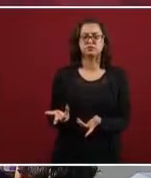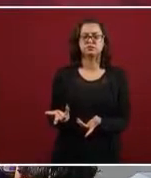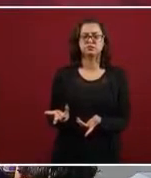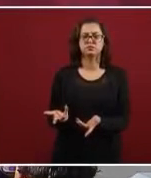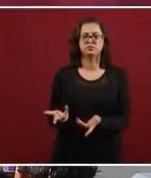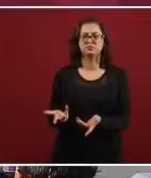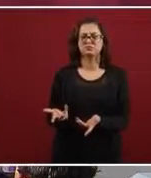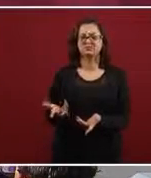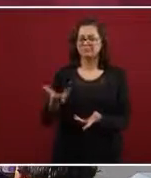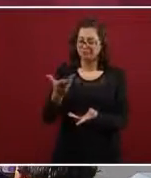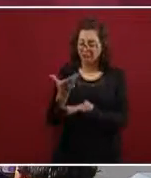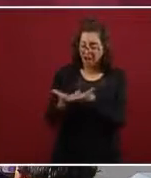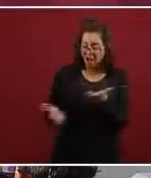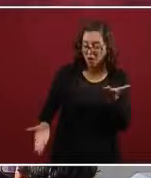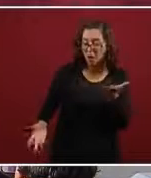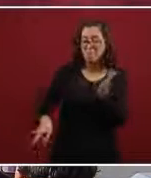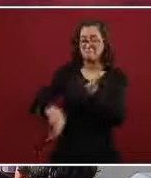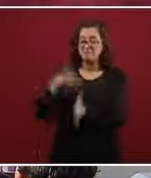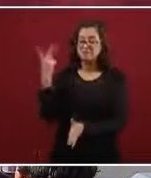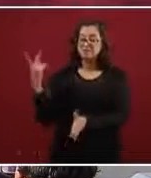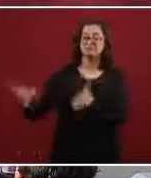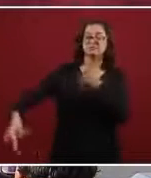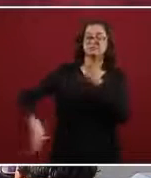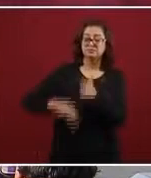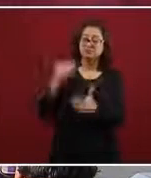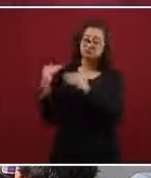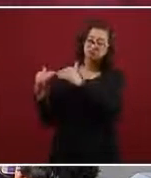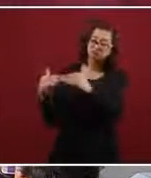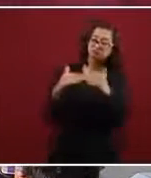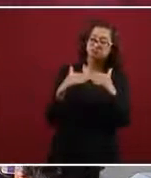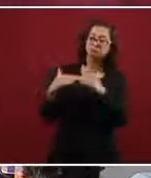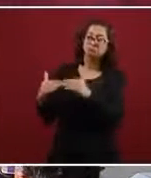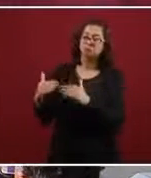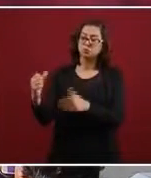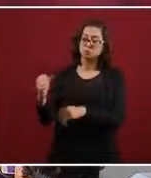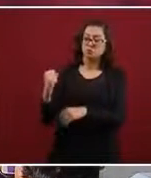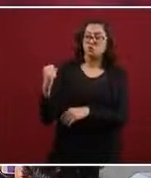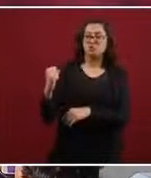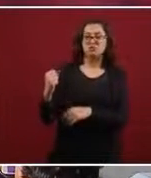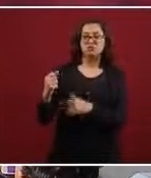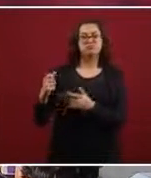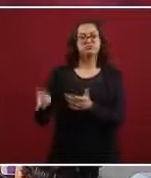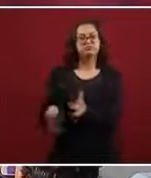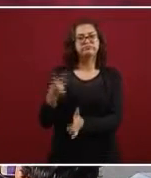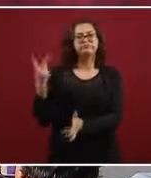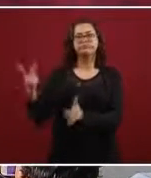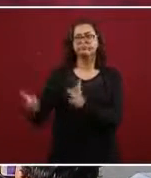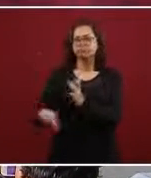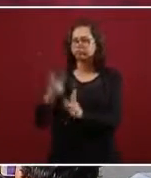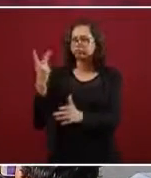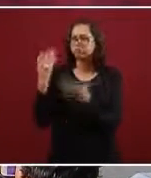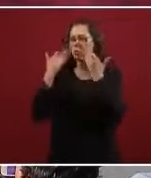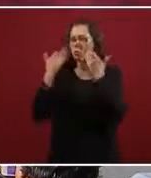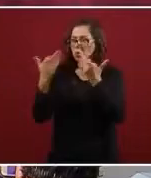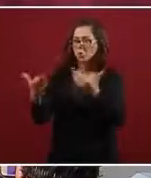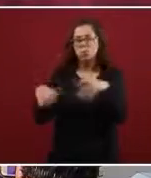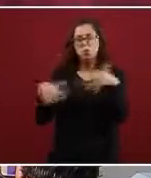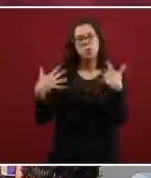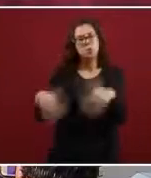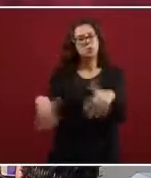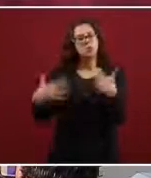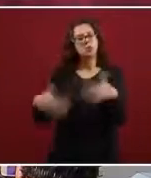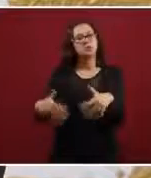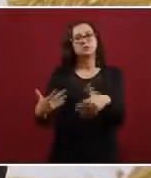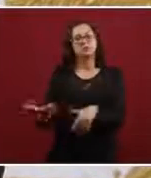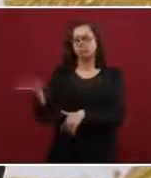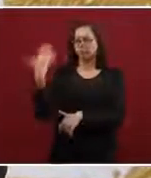practicado tanto la democracia en la pasada elección